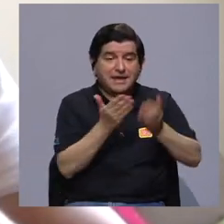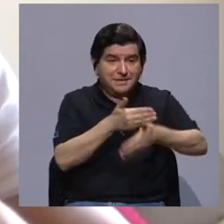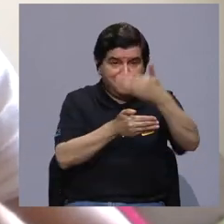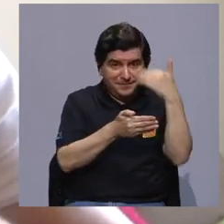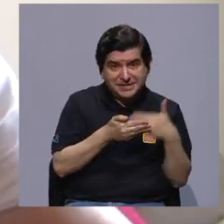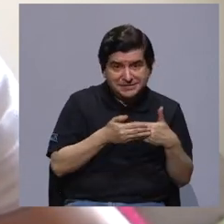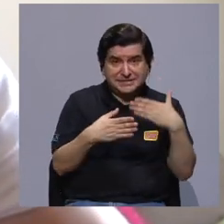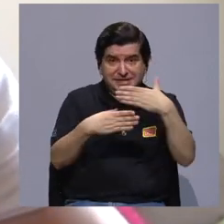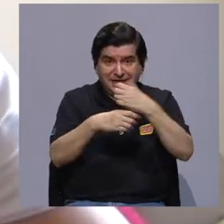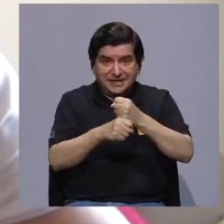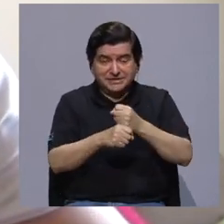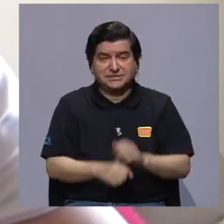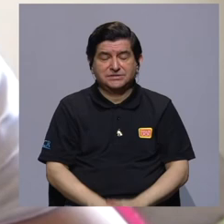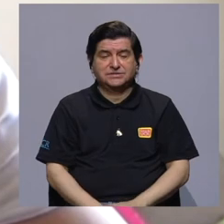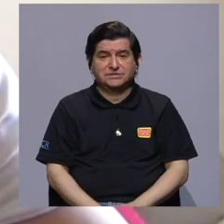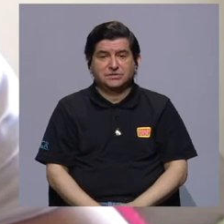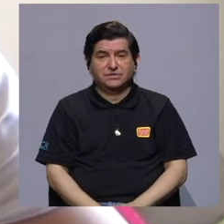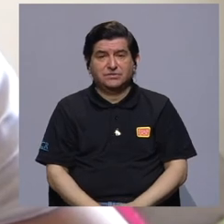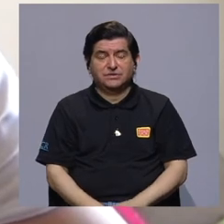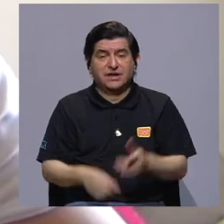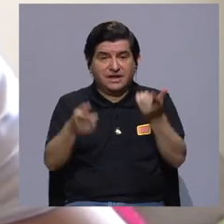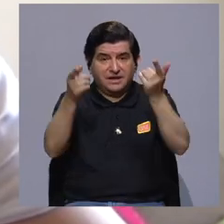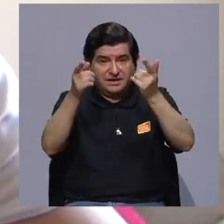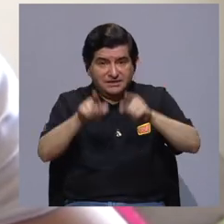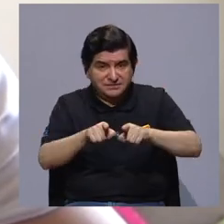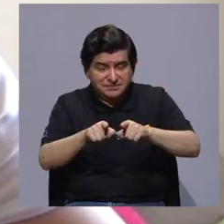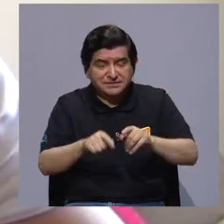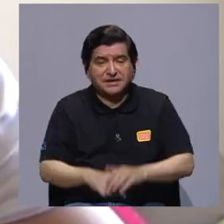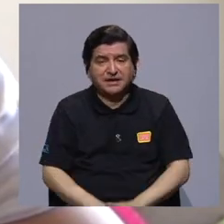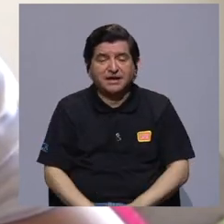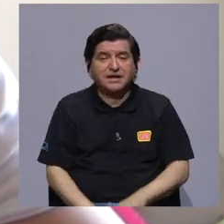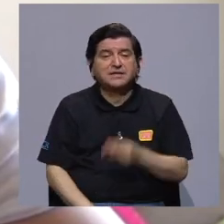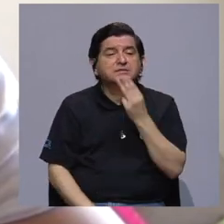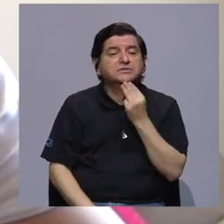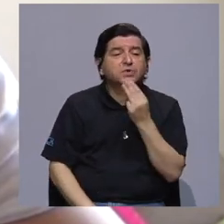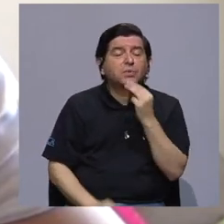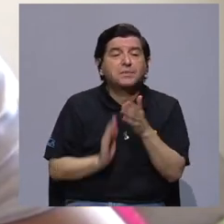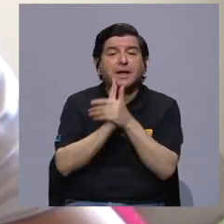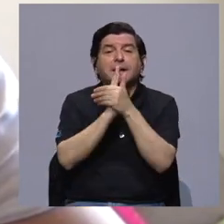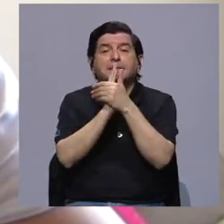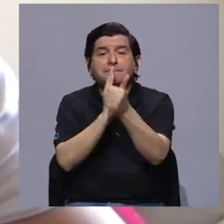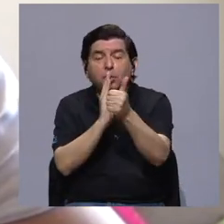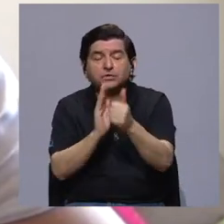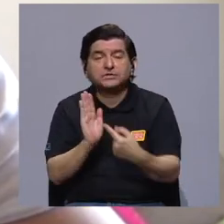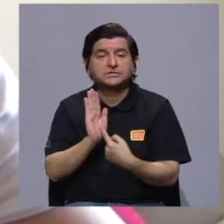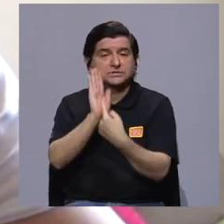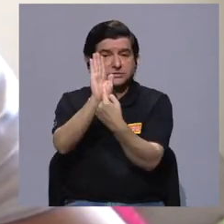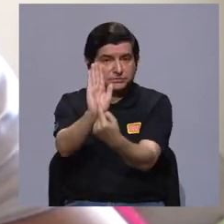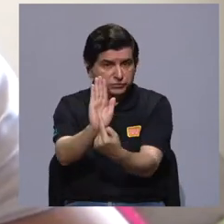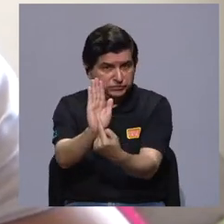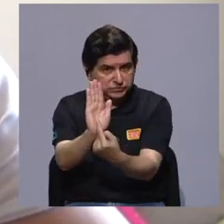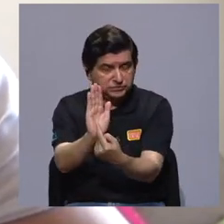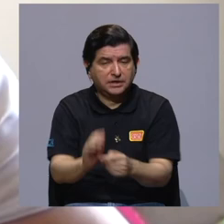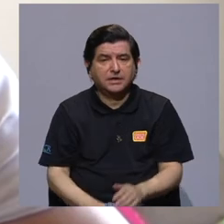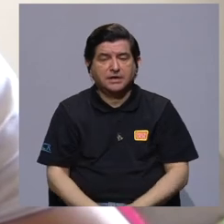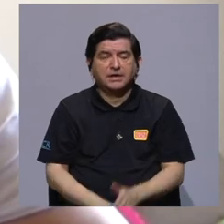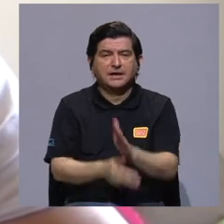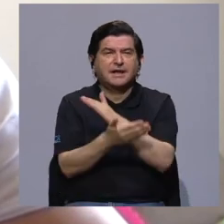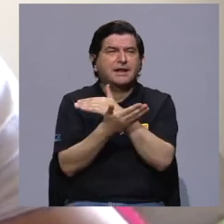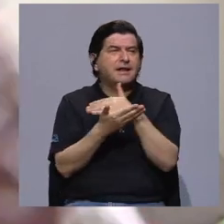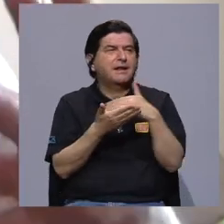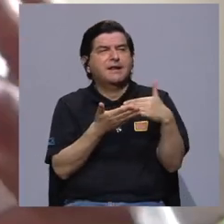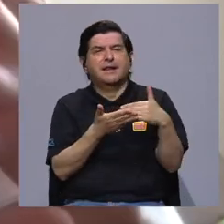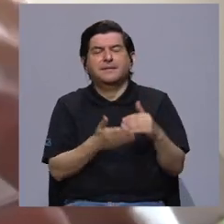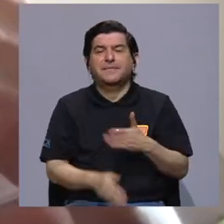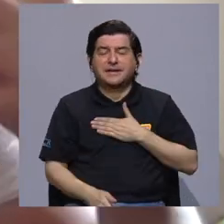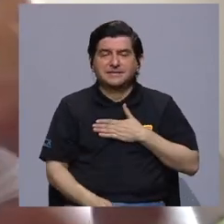lado de lo que nos dijo al final, que estas mieles tenían esos potenciales y todo esto, de la parte,